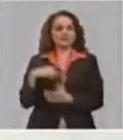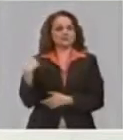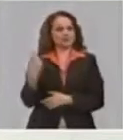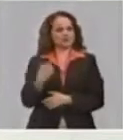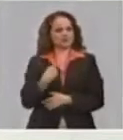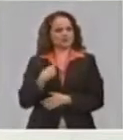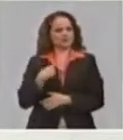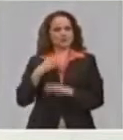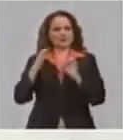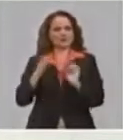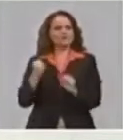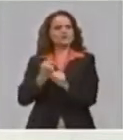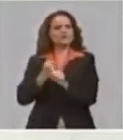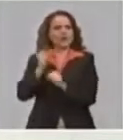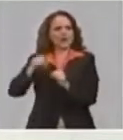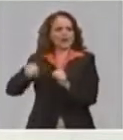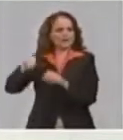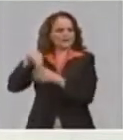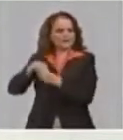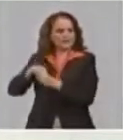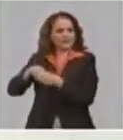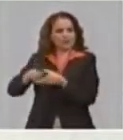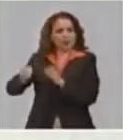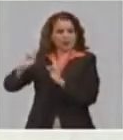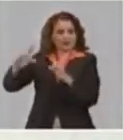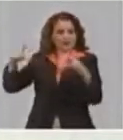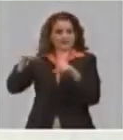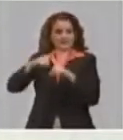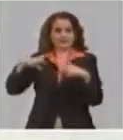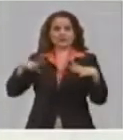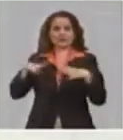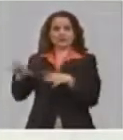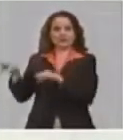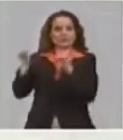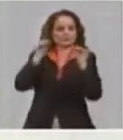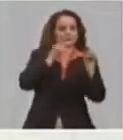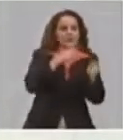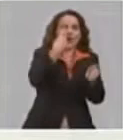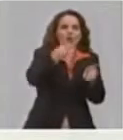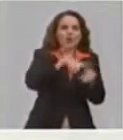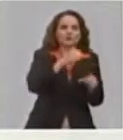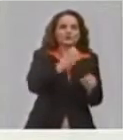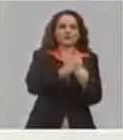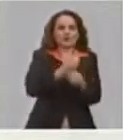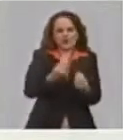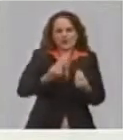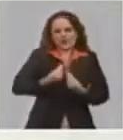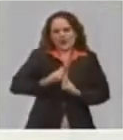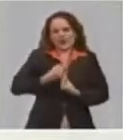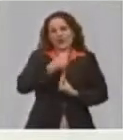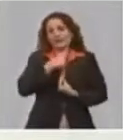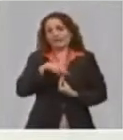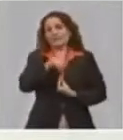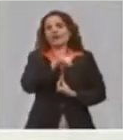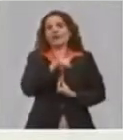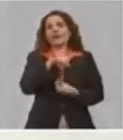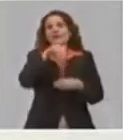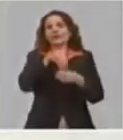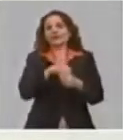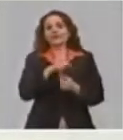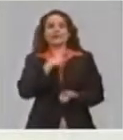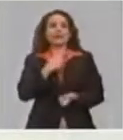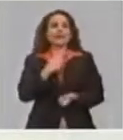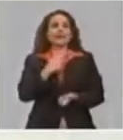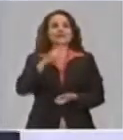nosotros, los trabajadores de turismo, nos hemos insertado en las distintas labores que nos han sido ofrecidas y principalmente estamos apoyando